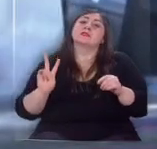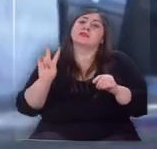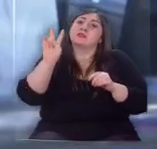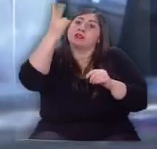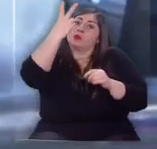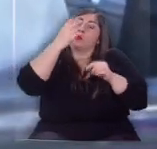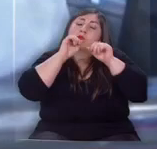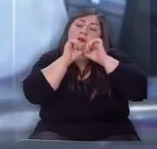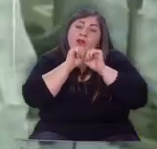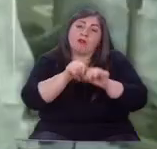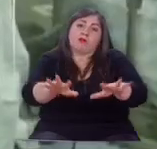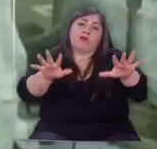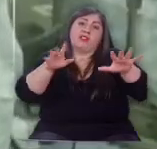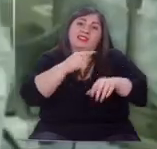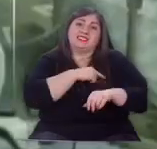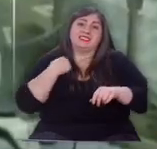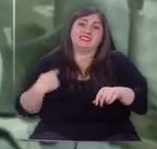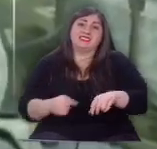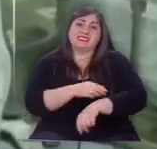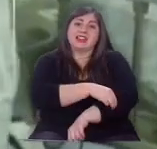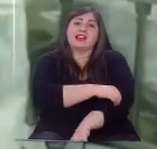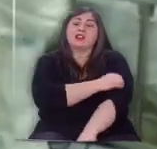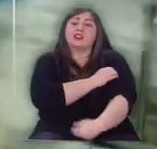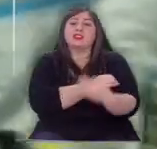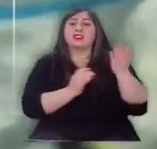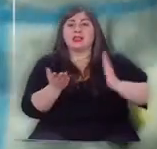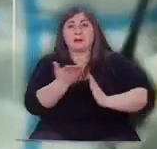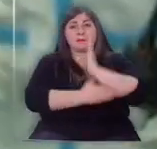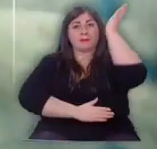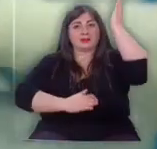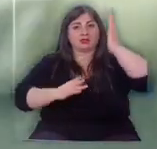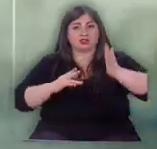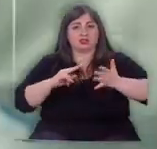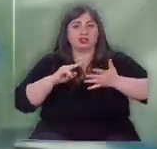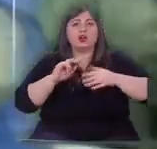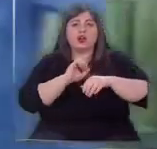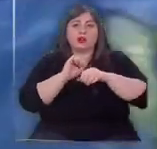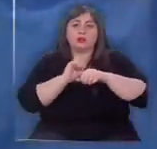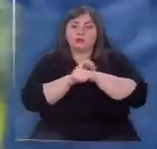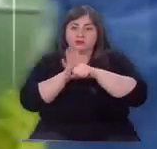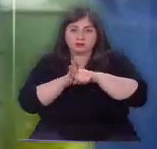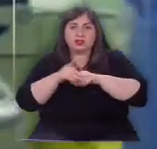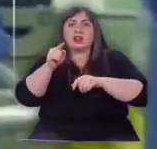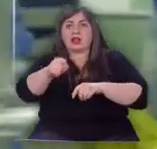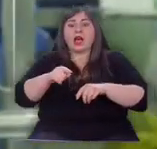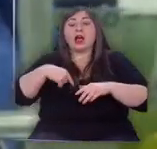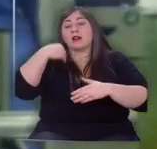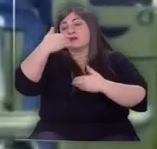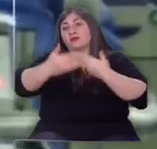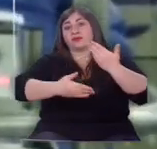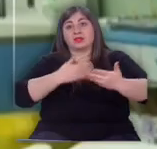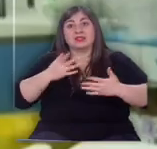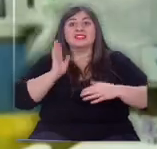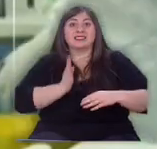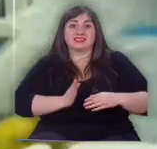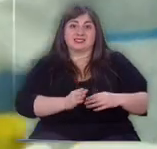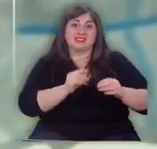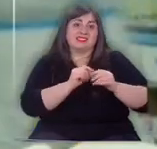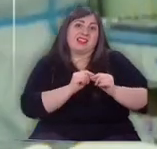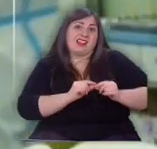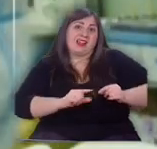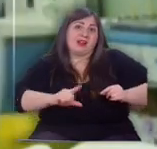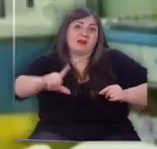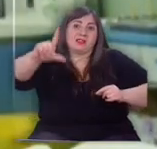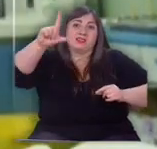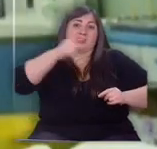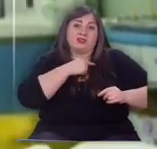ola de contagios en China, donde se originó la pandemia. Los contagios provenientes del extranjero continúan aumentando en el país asiático,